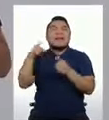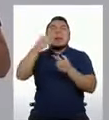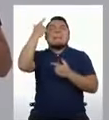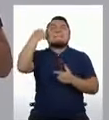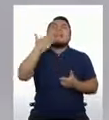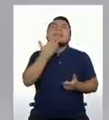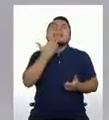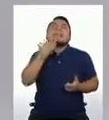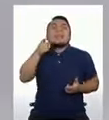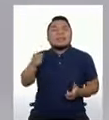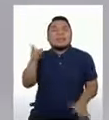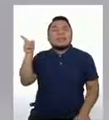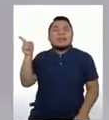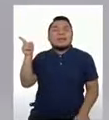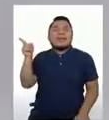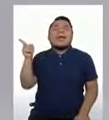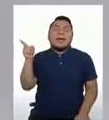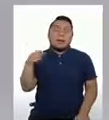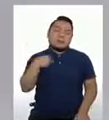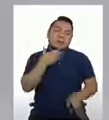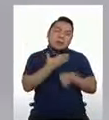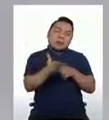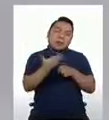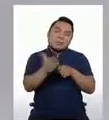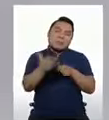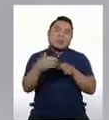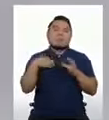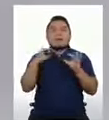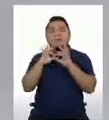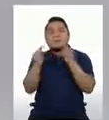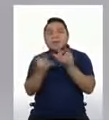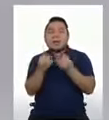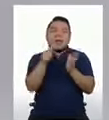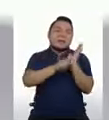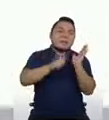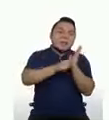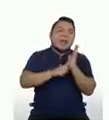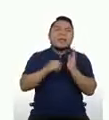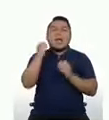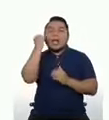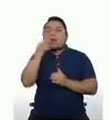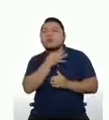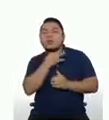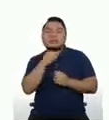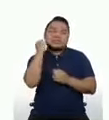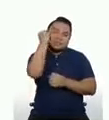quién? Para compartirlo con mi hermana y hermano, mi abuelito, mis sobrinos.